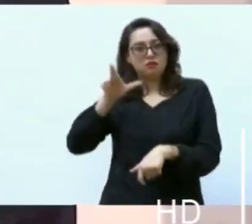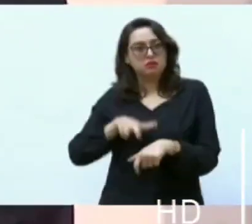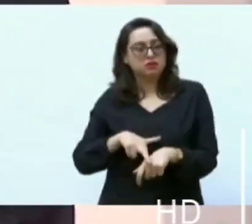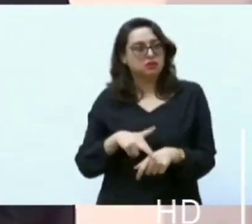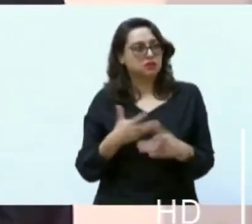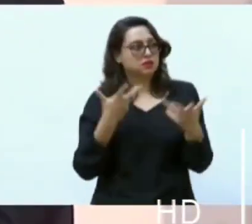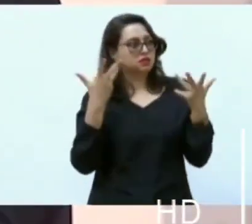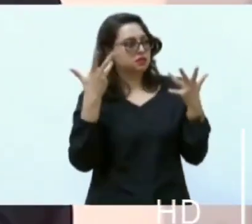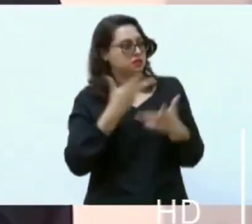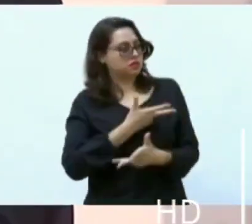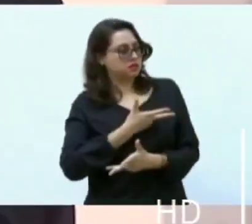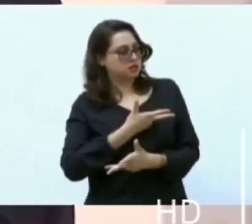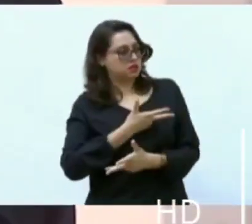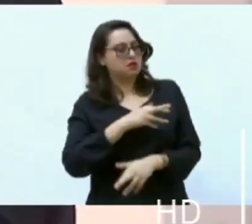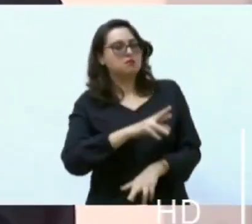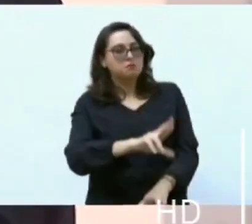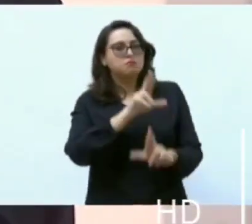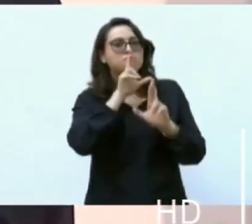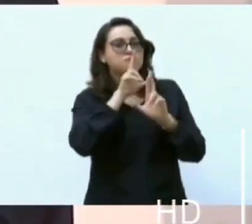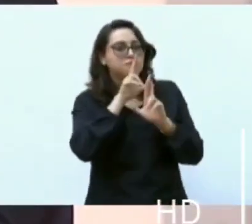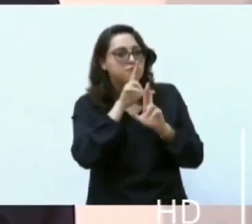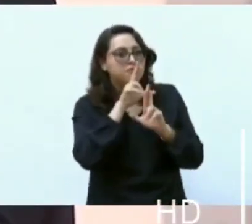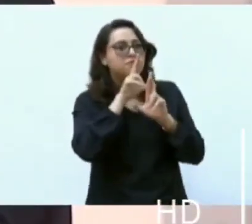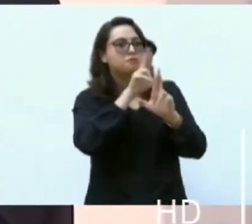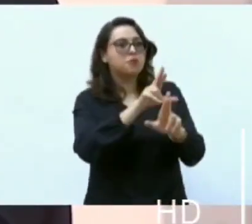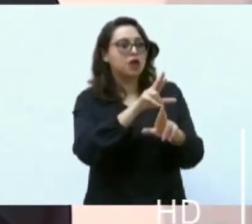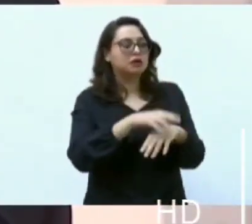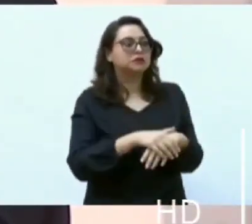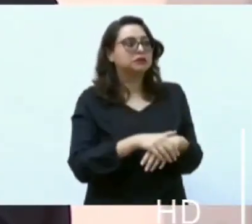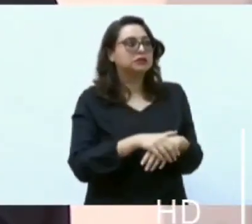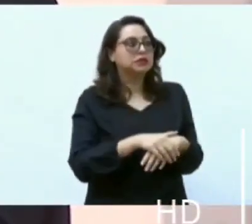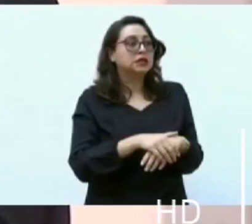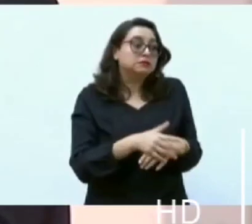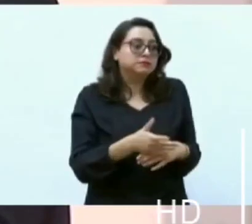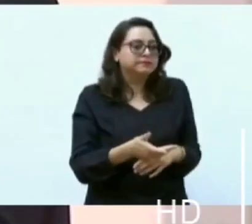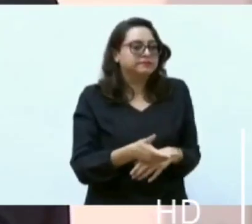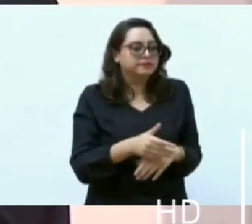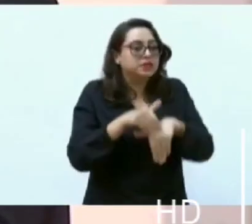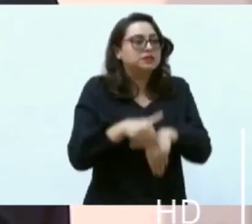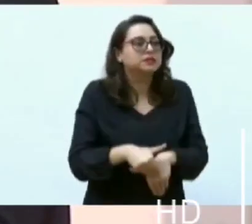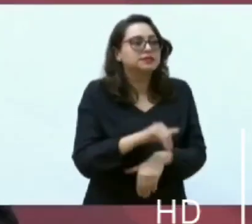le contesta el telegrama reconociéndolo.